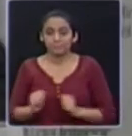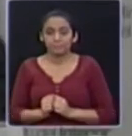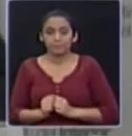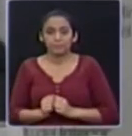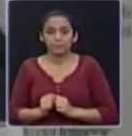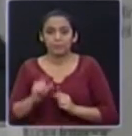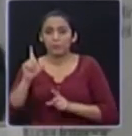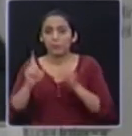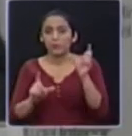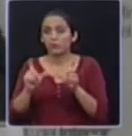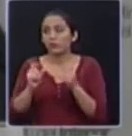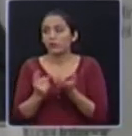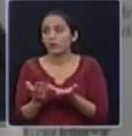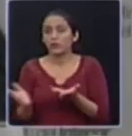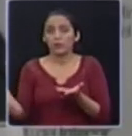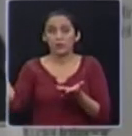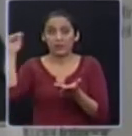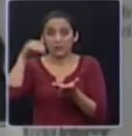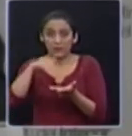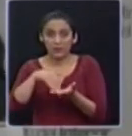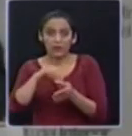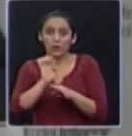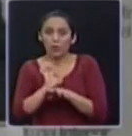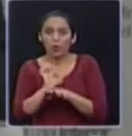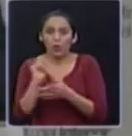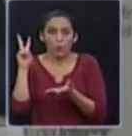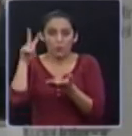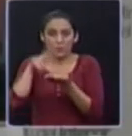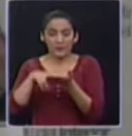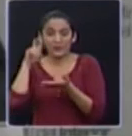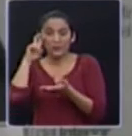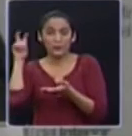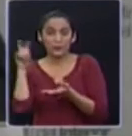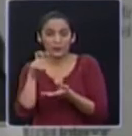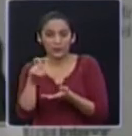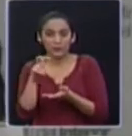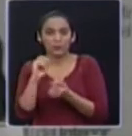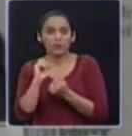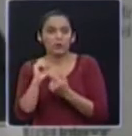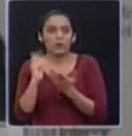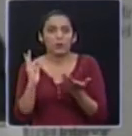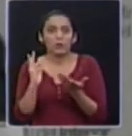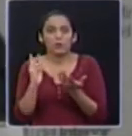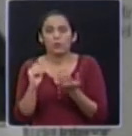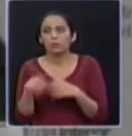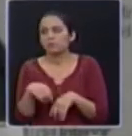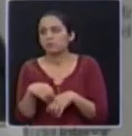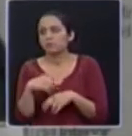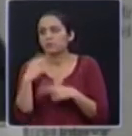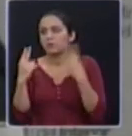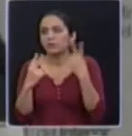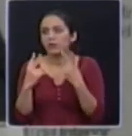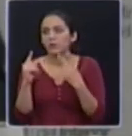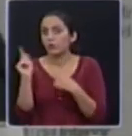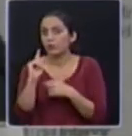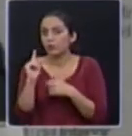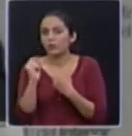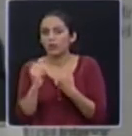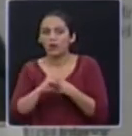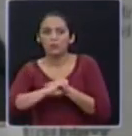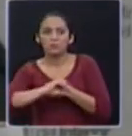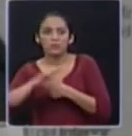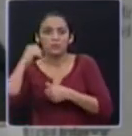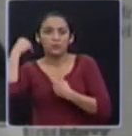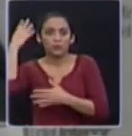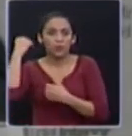de actividad que no corresponda a una acción o a una visita turística al país, se requiere coordinar, tramitar y